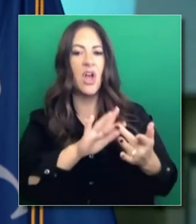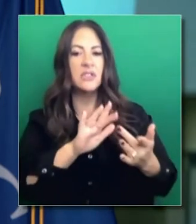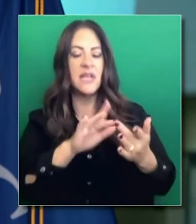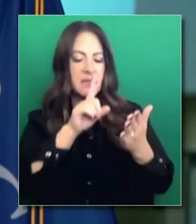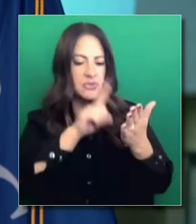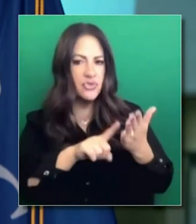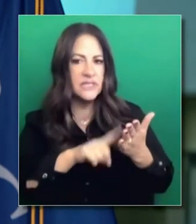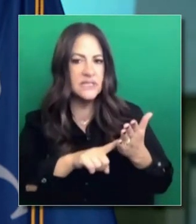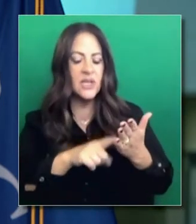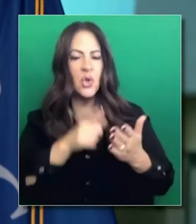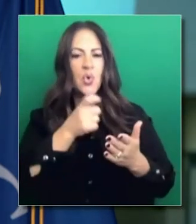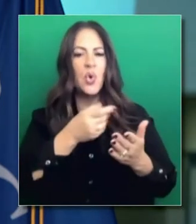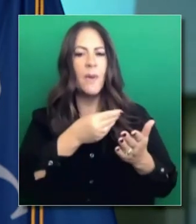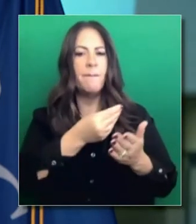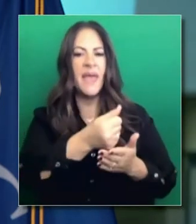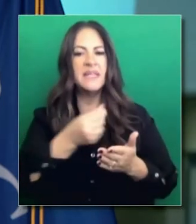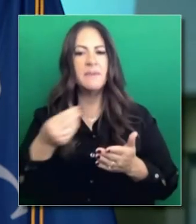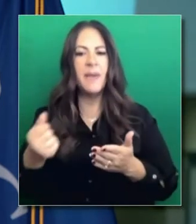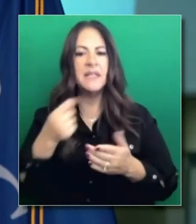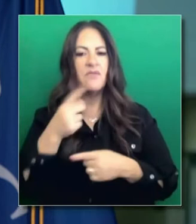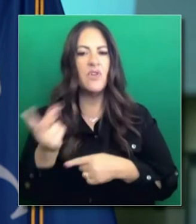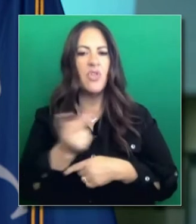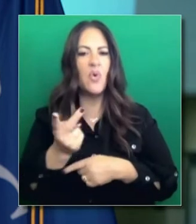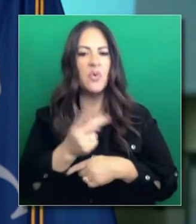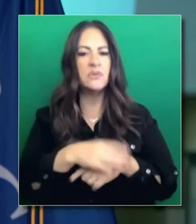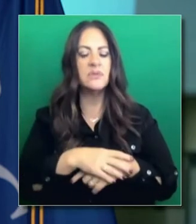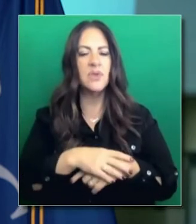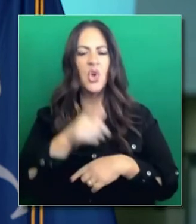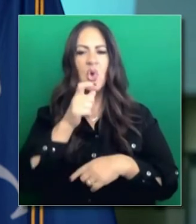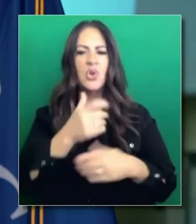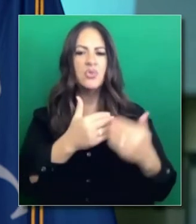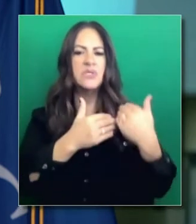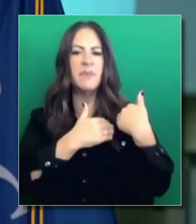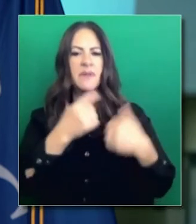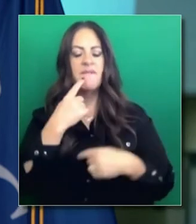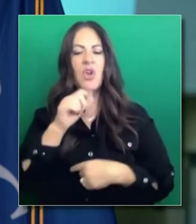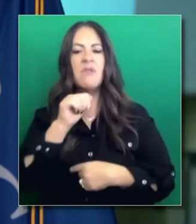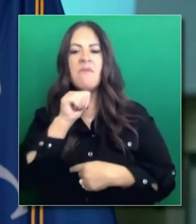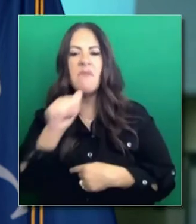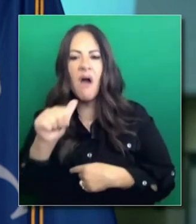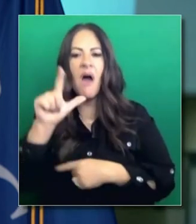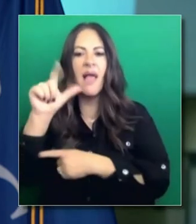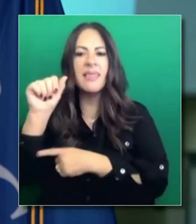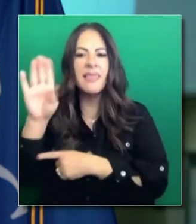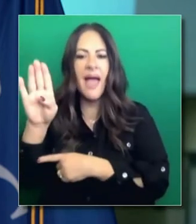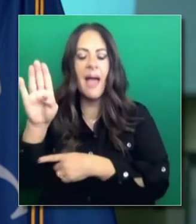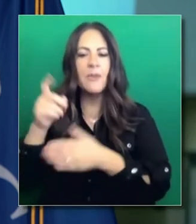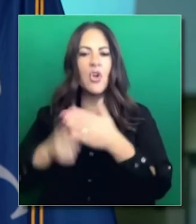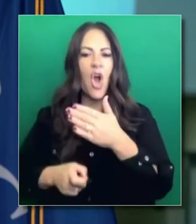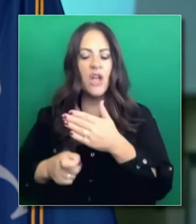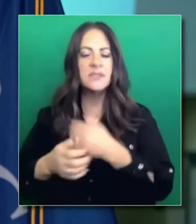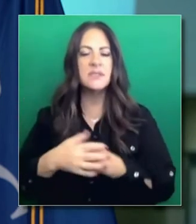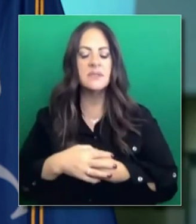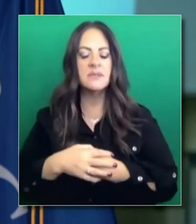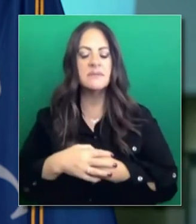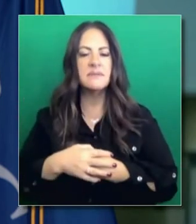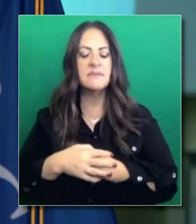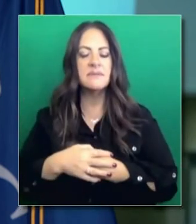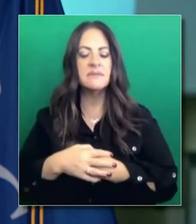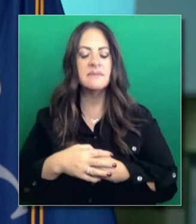las pruebas y el rastreo de contacto. ¿Quién lo va a financiar? ¿Quién será responsable de esos